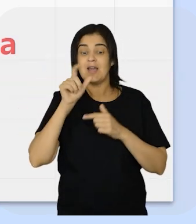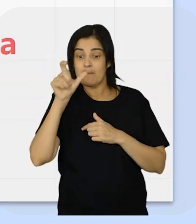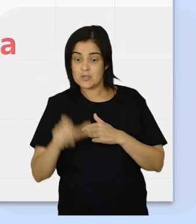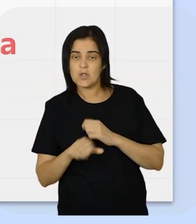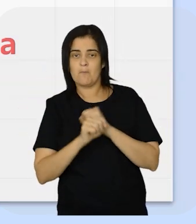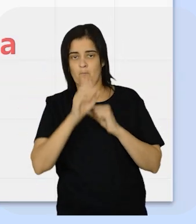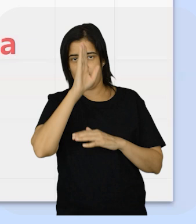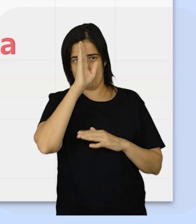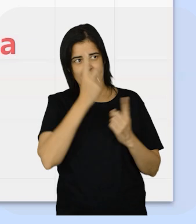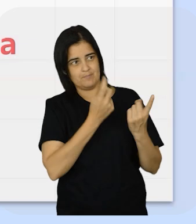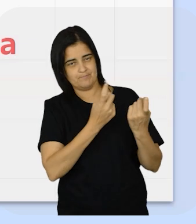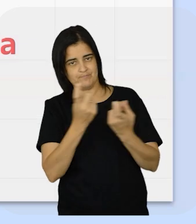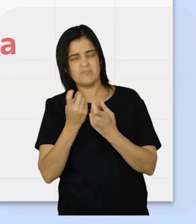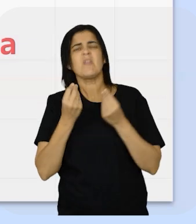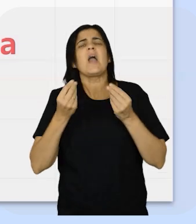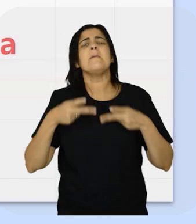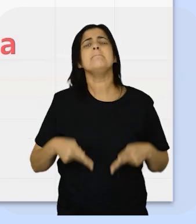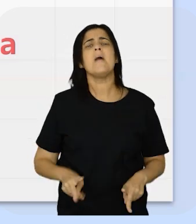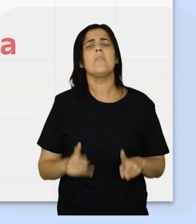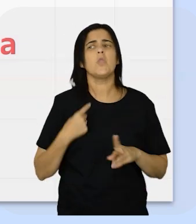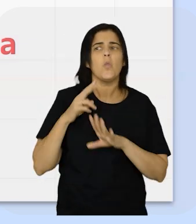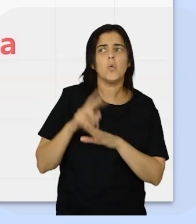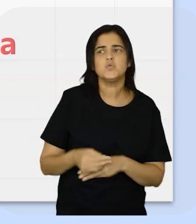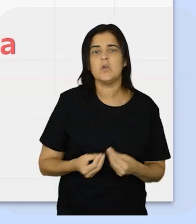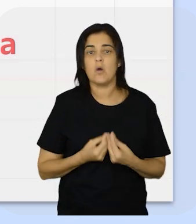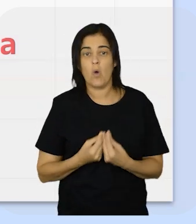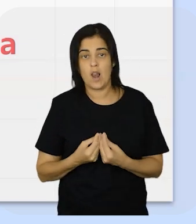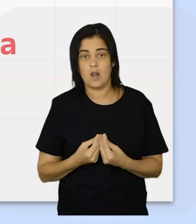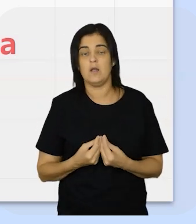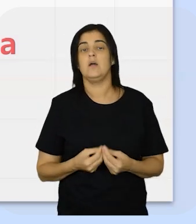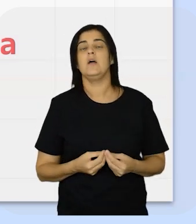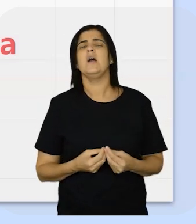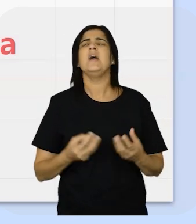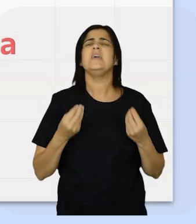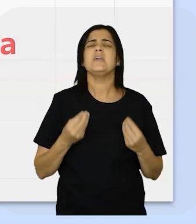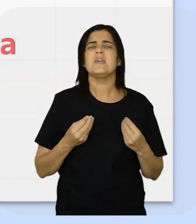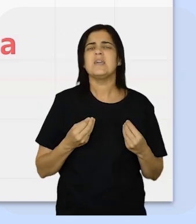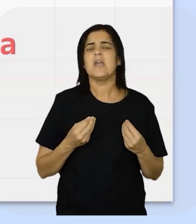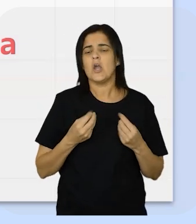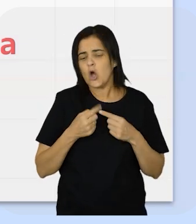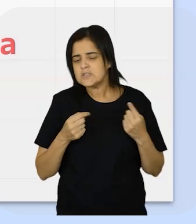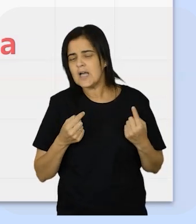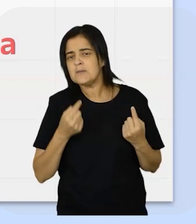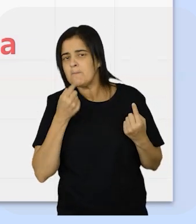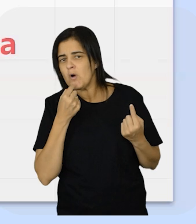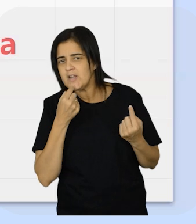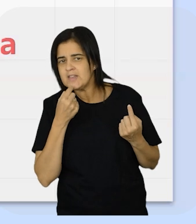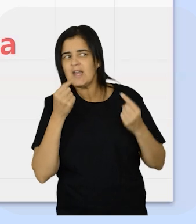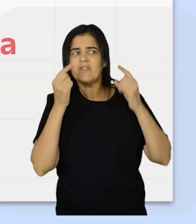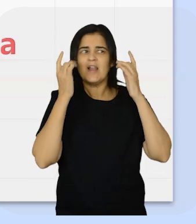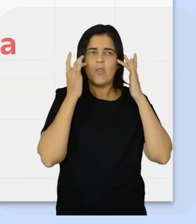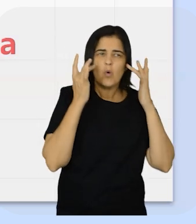aprenda? ¿Qué métodos voy a utilizar? ¿Ah? ¿Y qué aspectos políticos